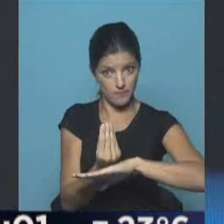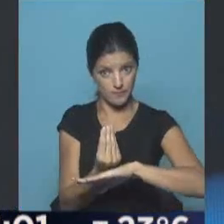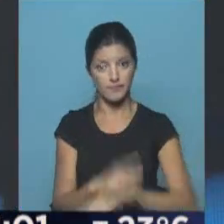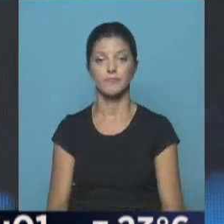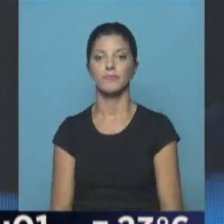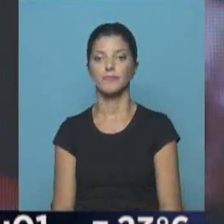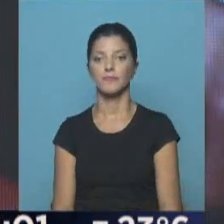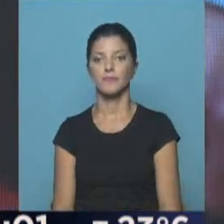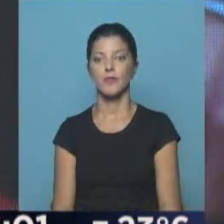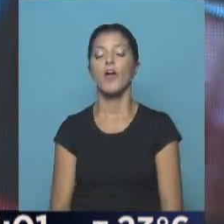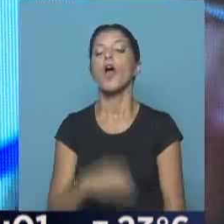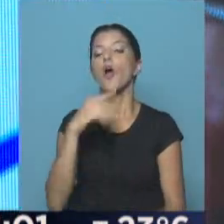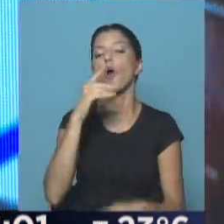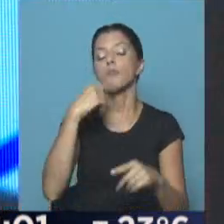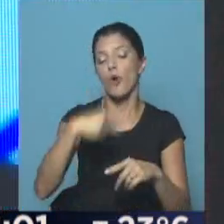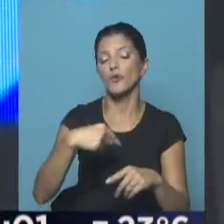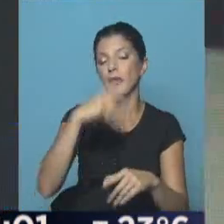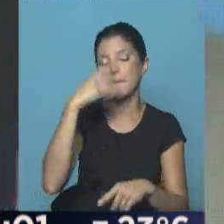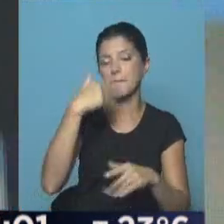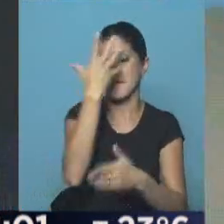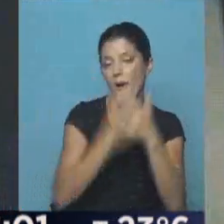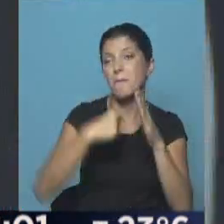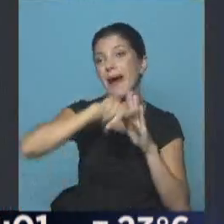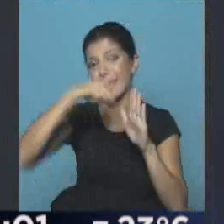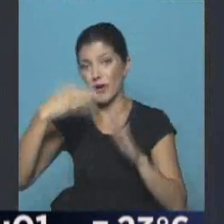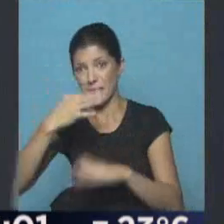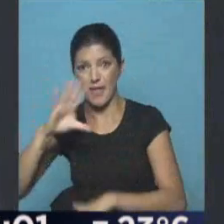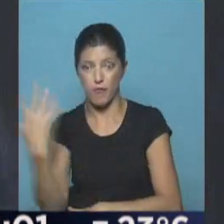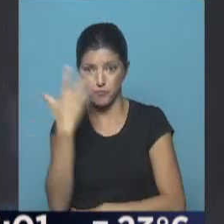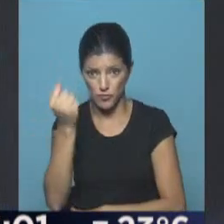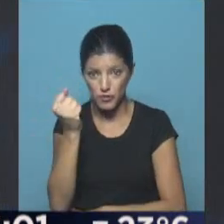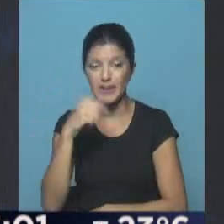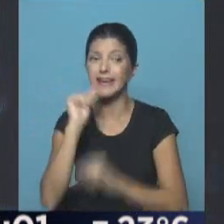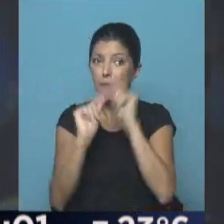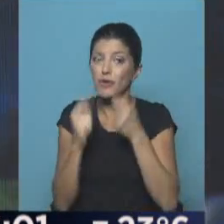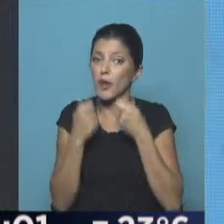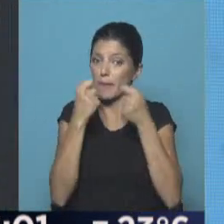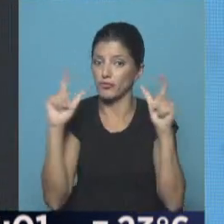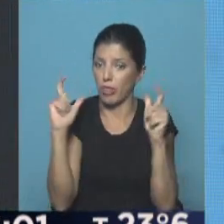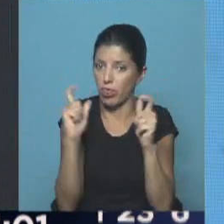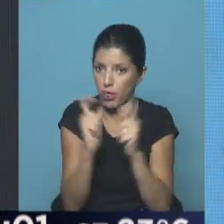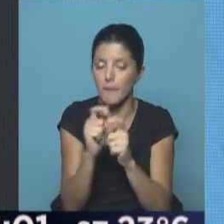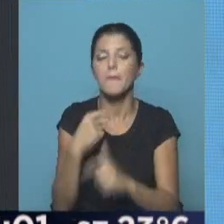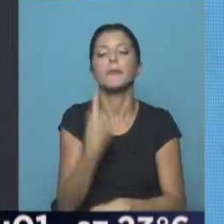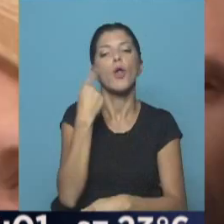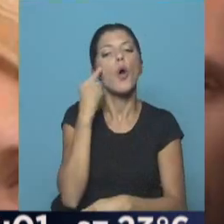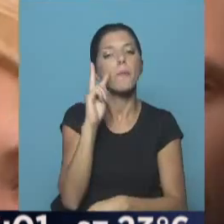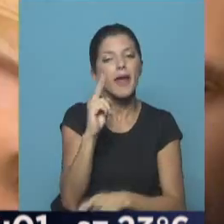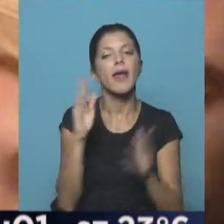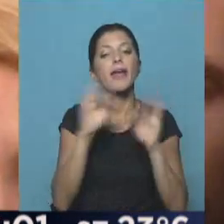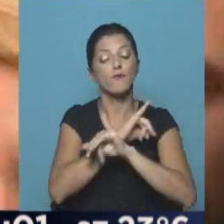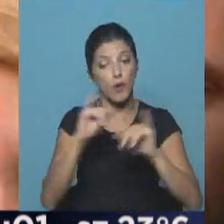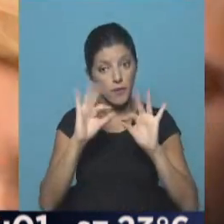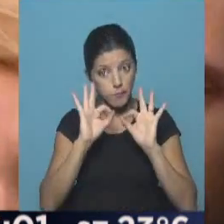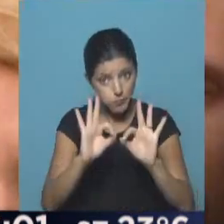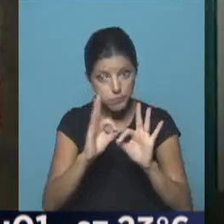más desaciertos que aciertos y con una popularidad cada vez más en baja. Vemos un informe y después lo analizamos juntos. So